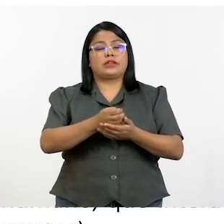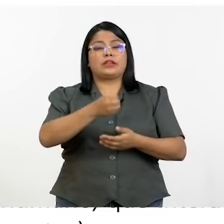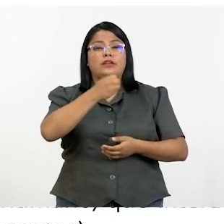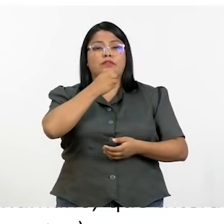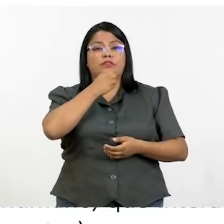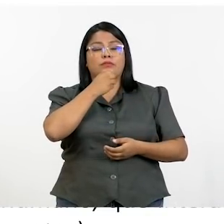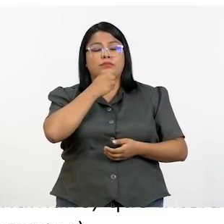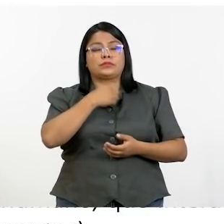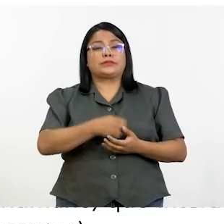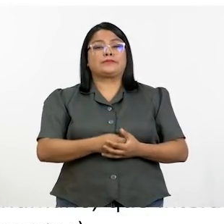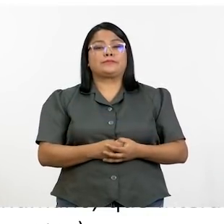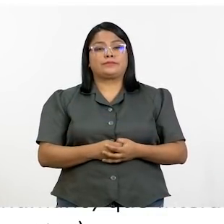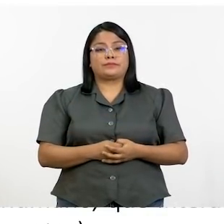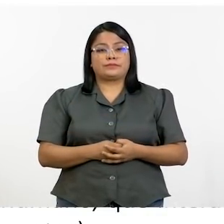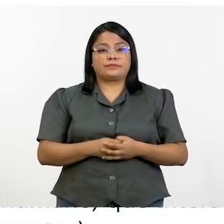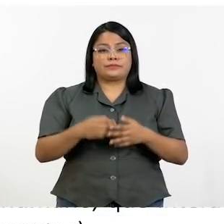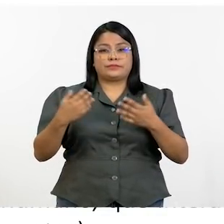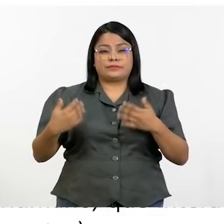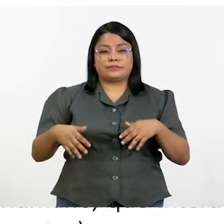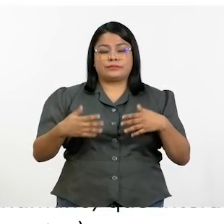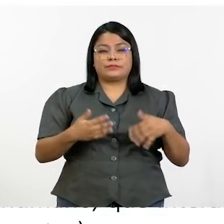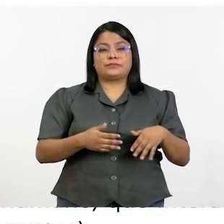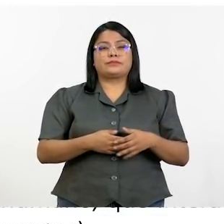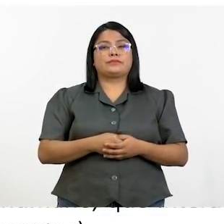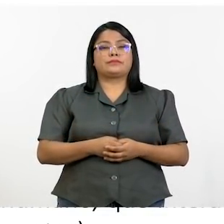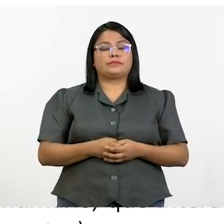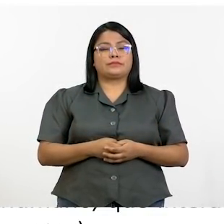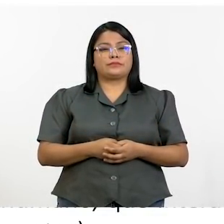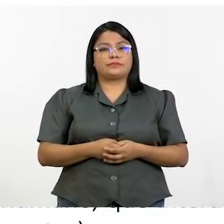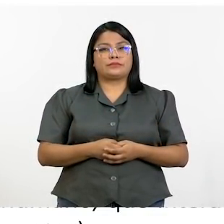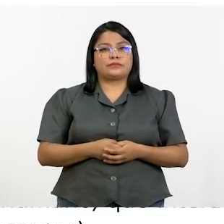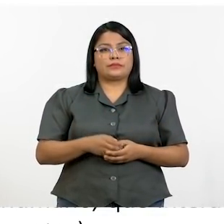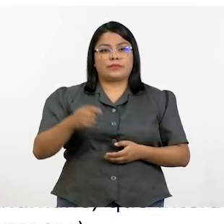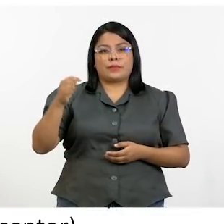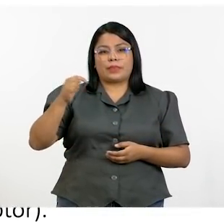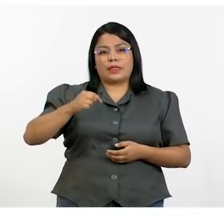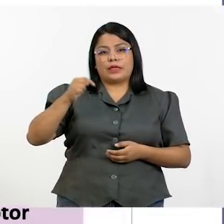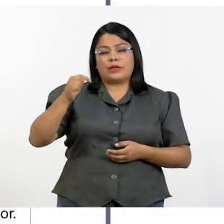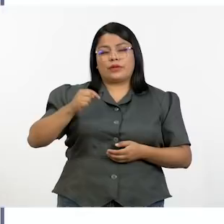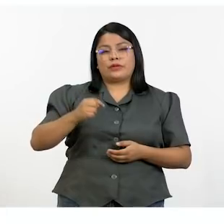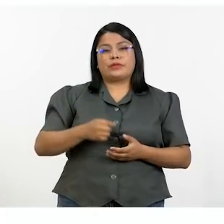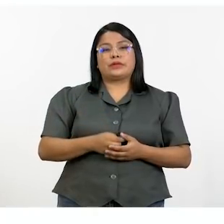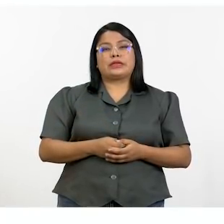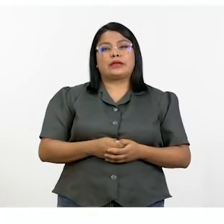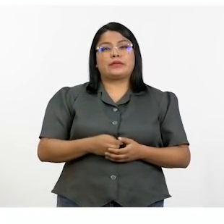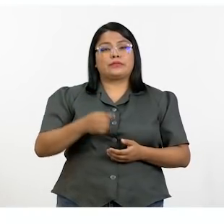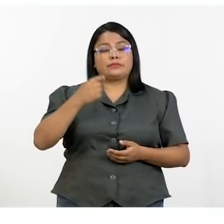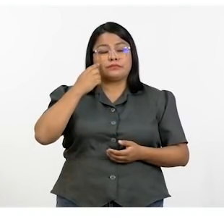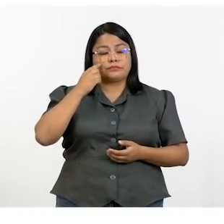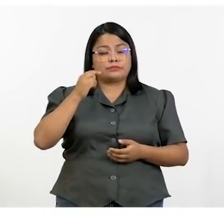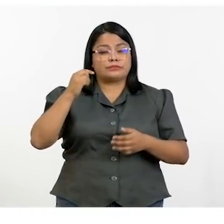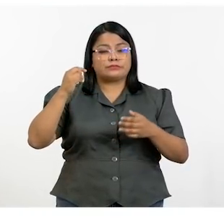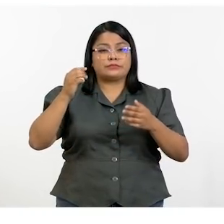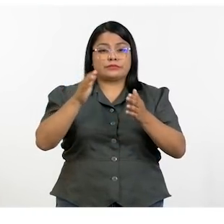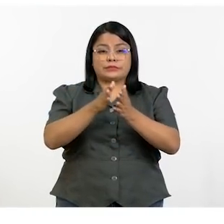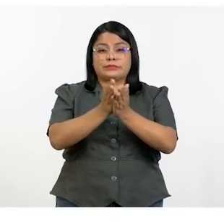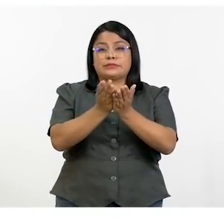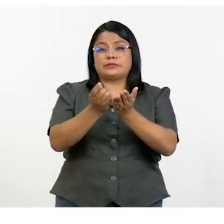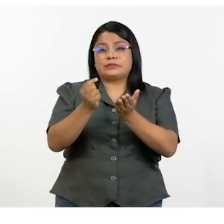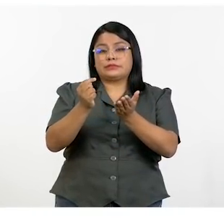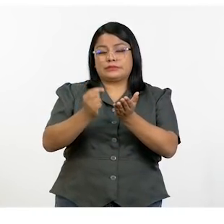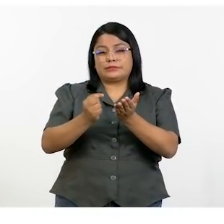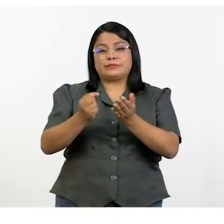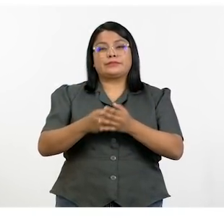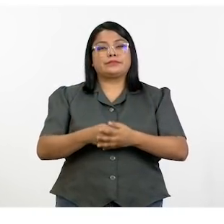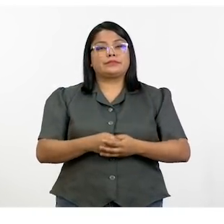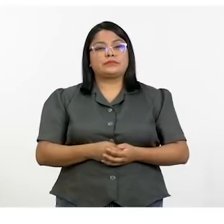de sus elementos. Actividad 1. Ahora veamos la actividad del libro de texto a la que se